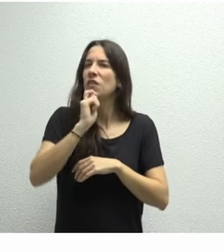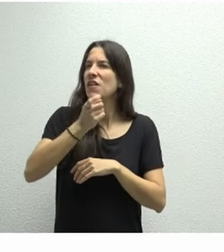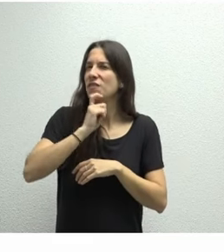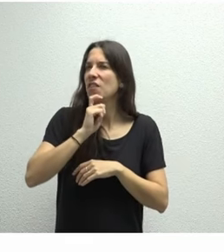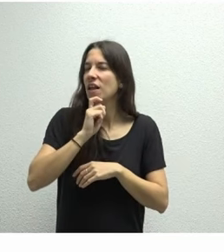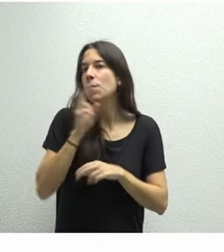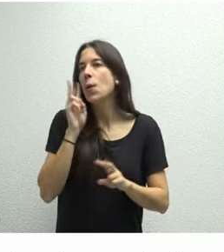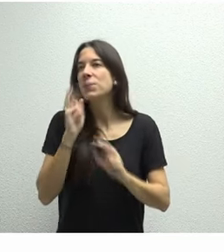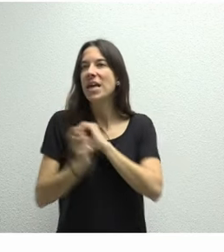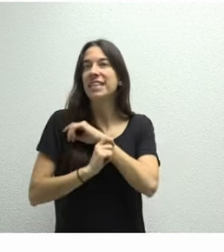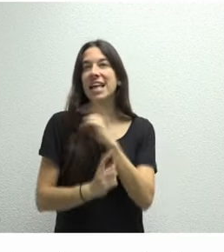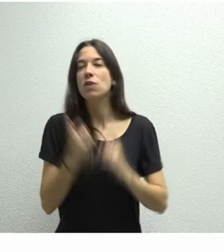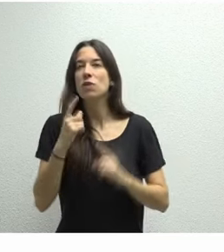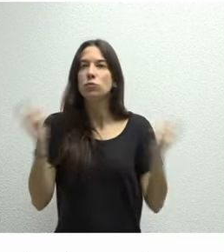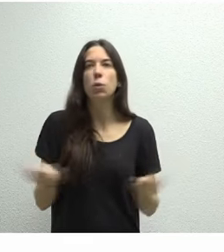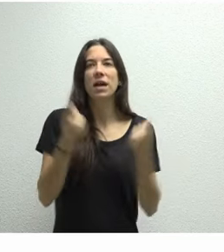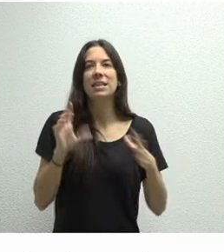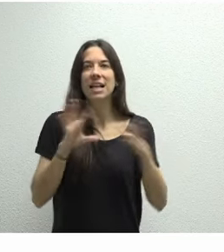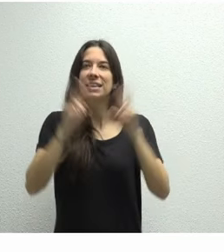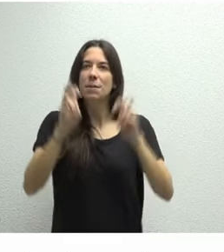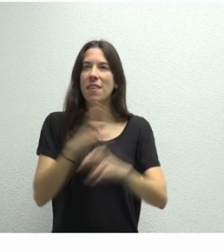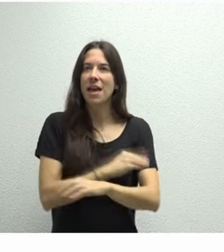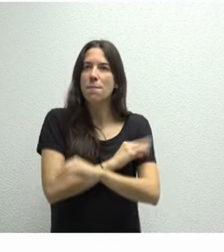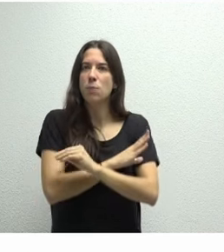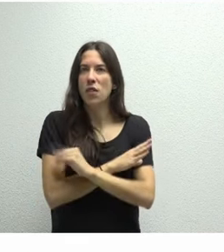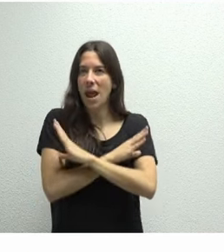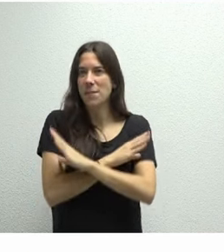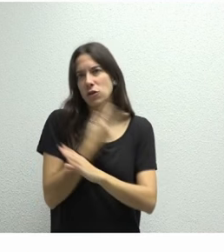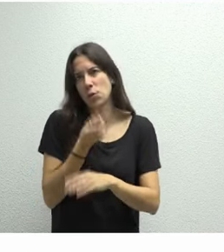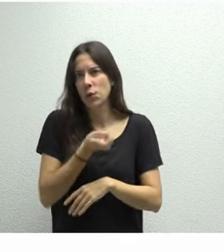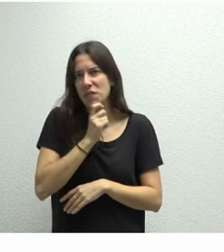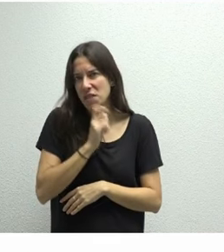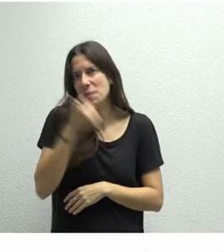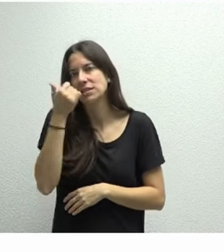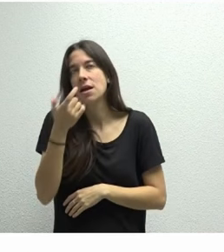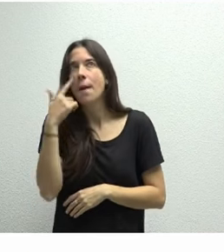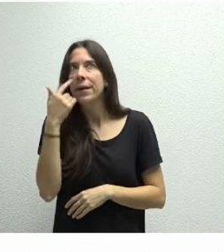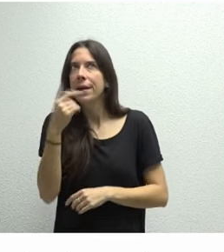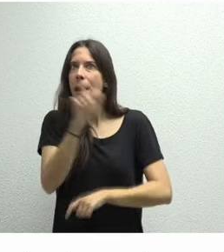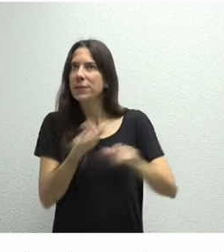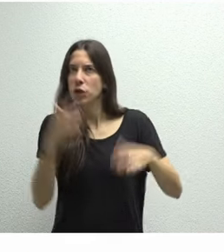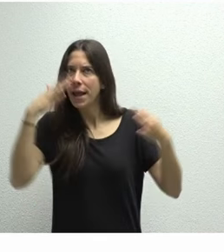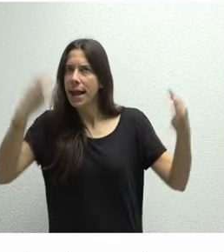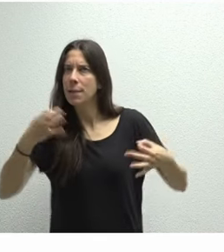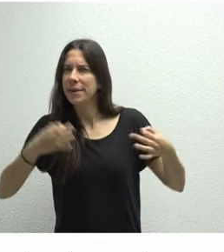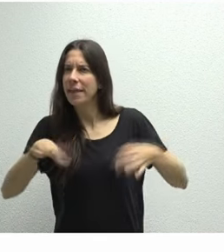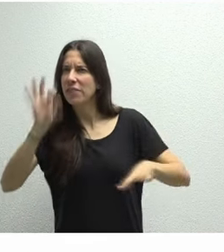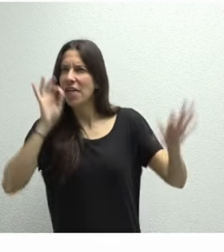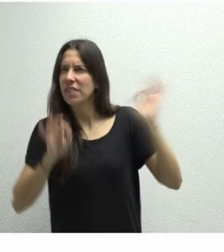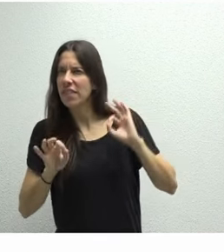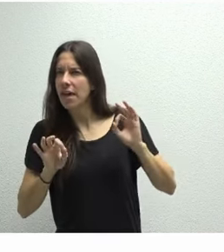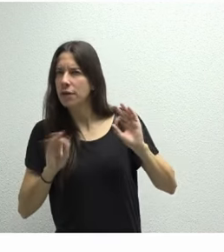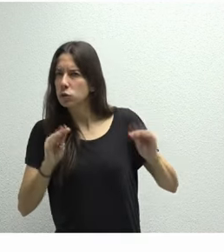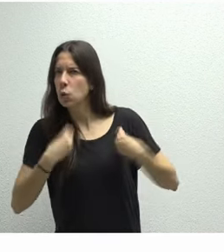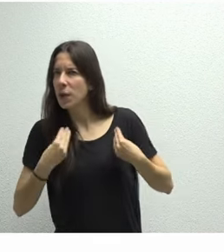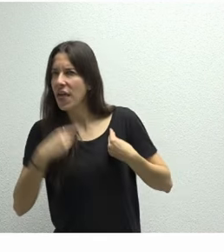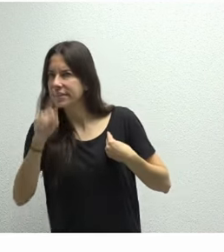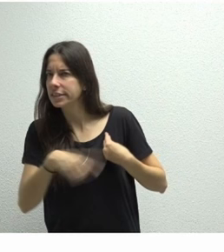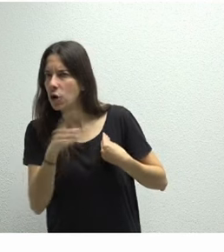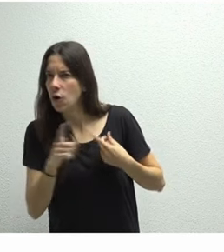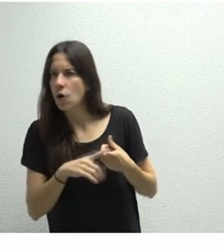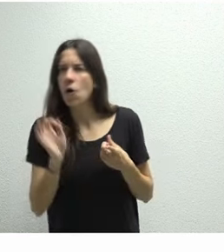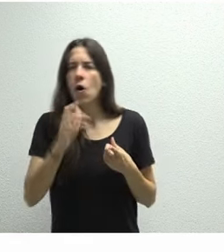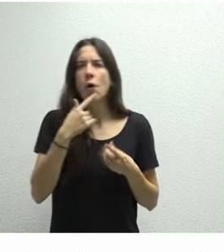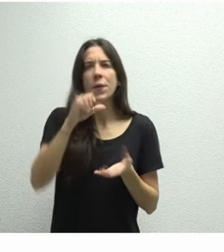sobre el empoderamiento no es decir si la persona realmente eh toma decisiones sobre su vida está en el